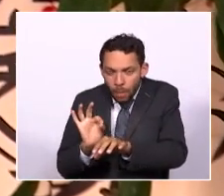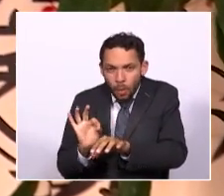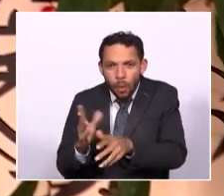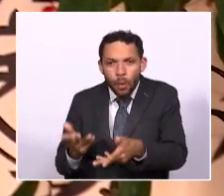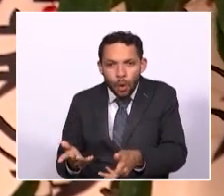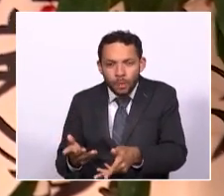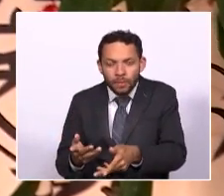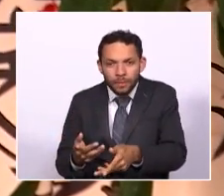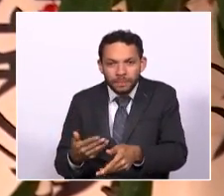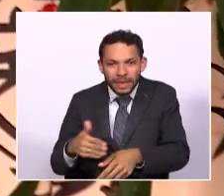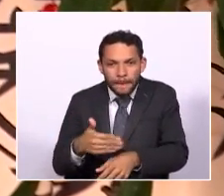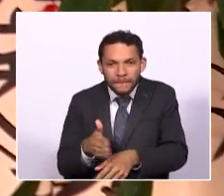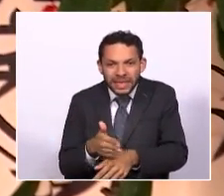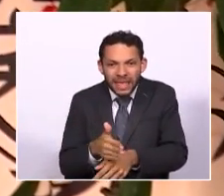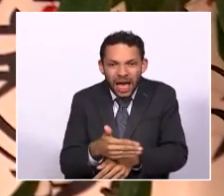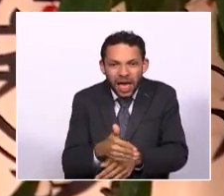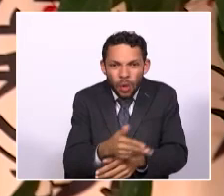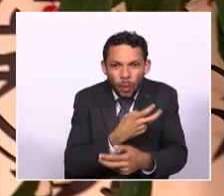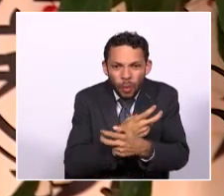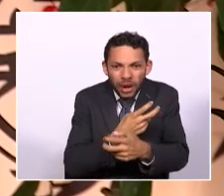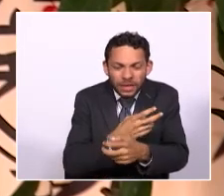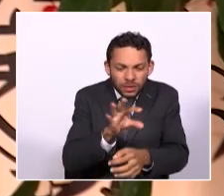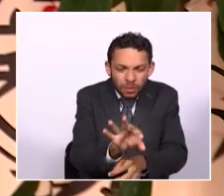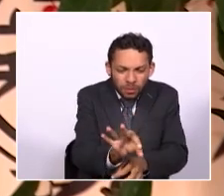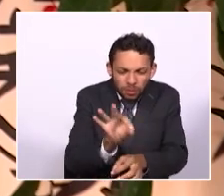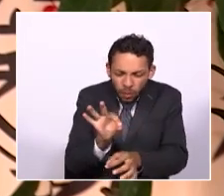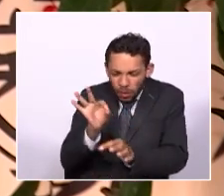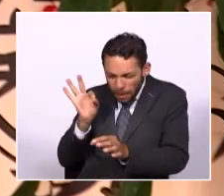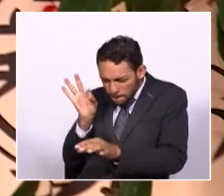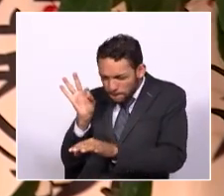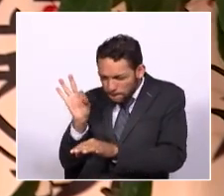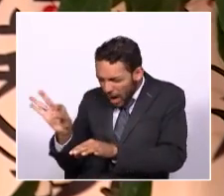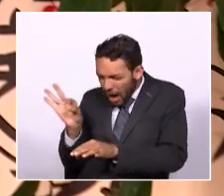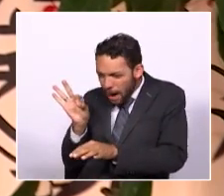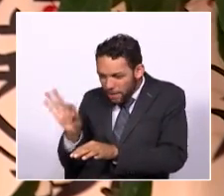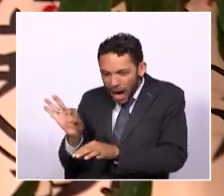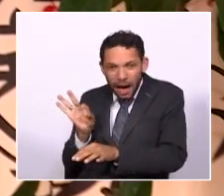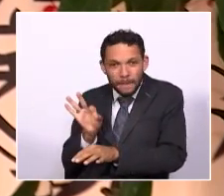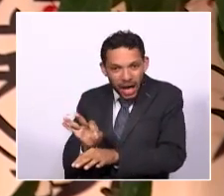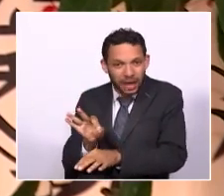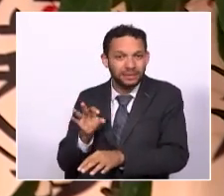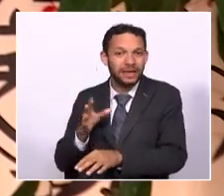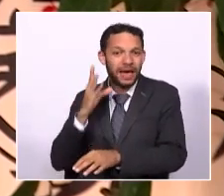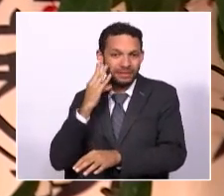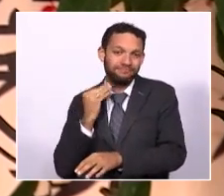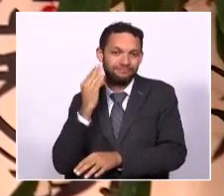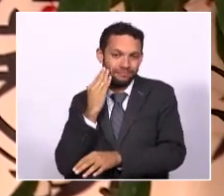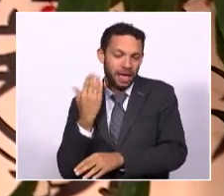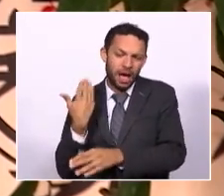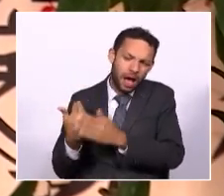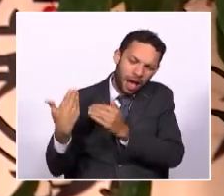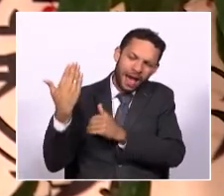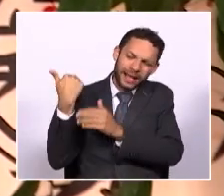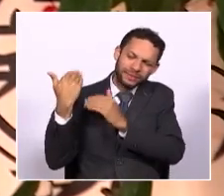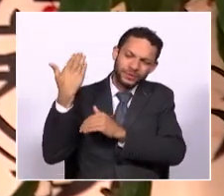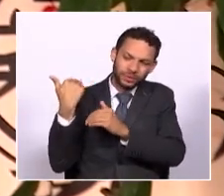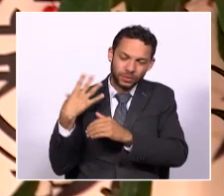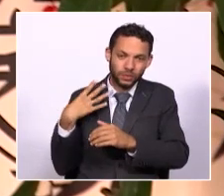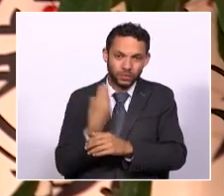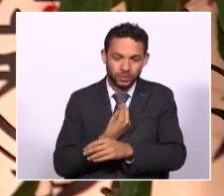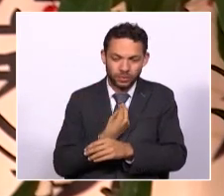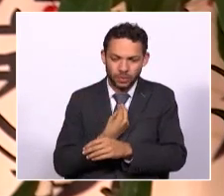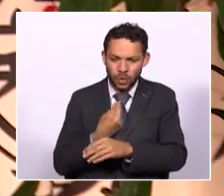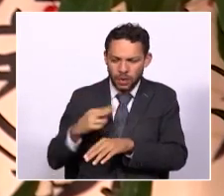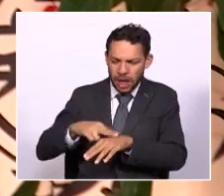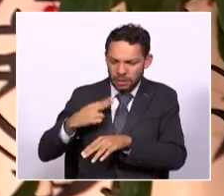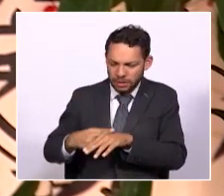espinas de los peces. Tan vieja es la medicina. Cuando hablamos de la medicina ayurveda, estamos hablando de